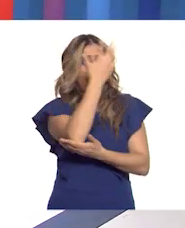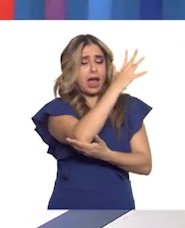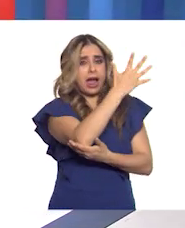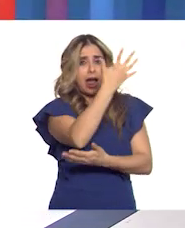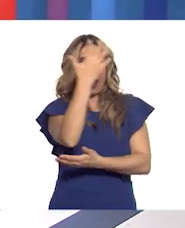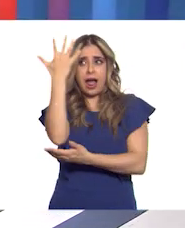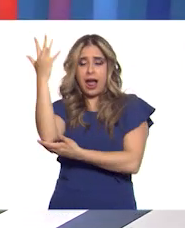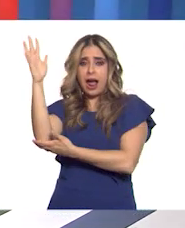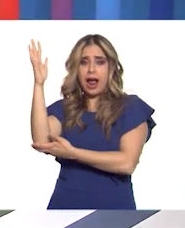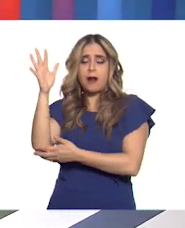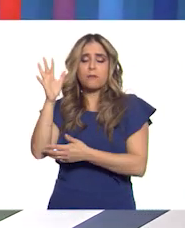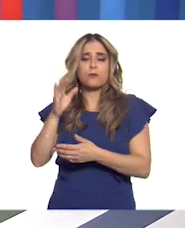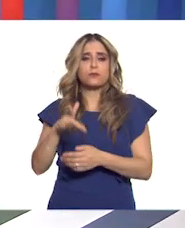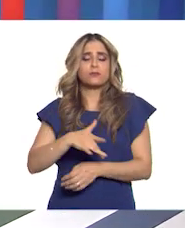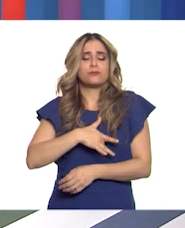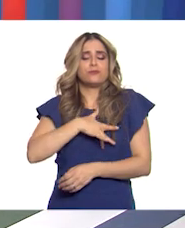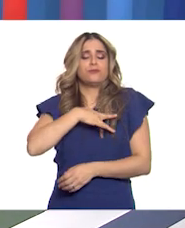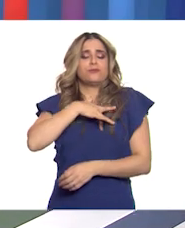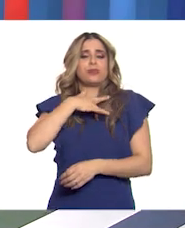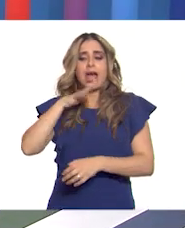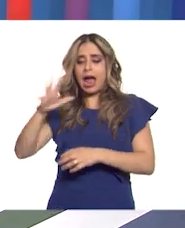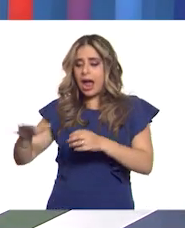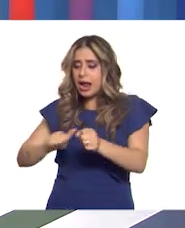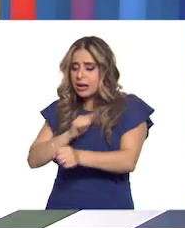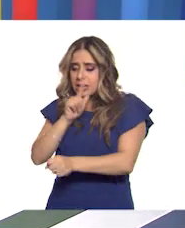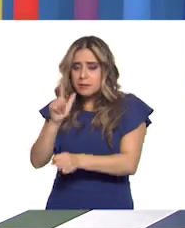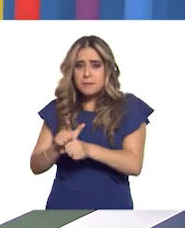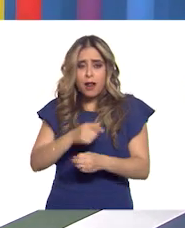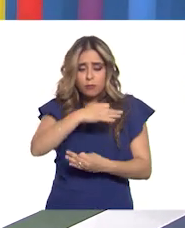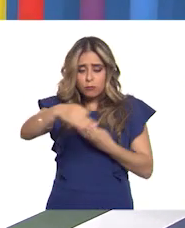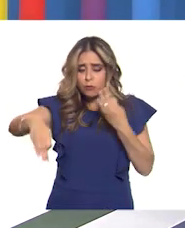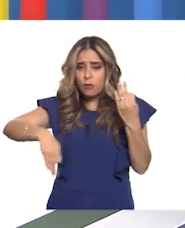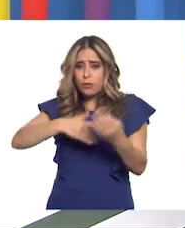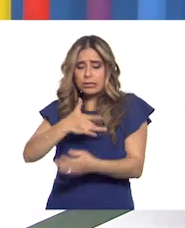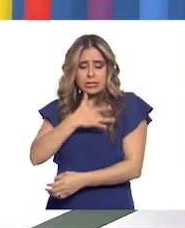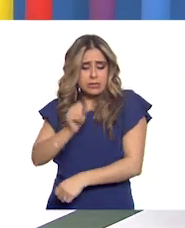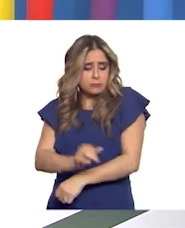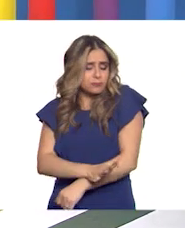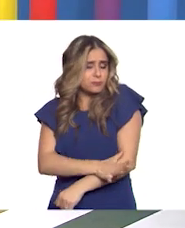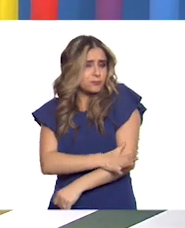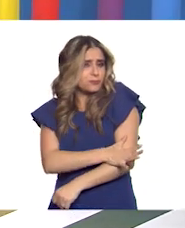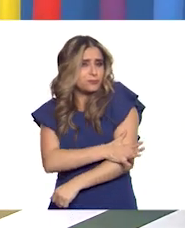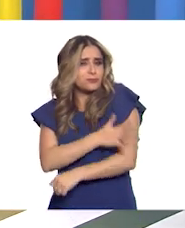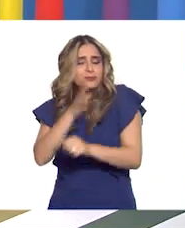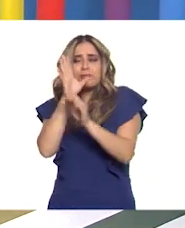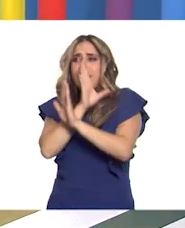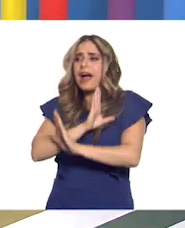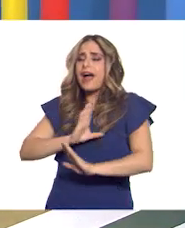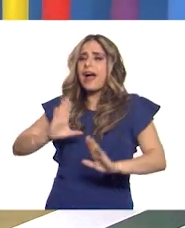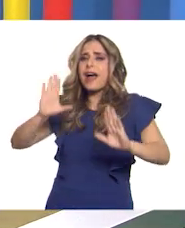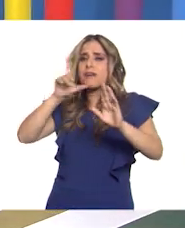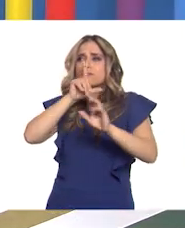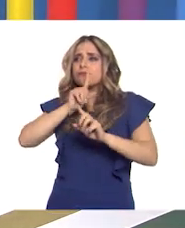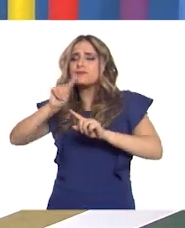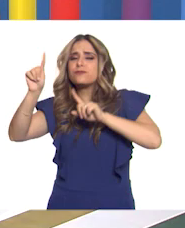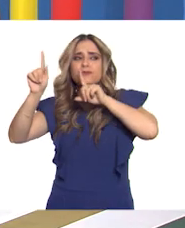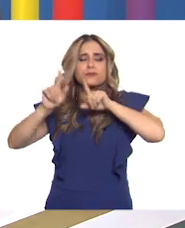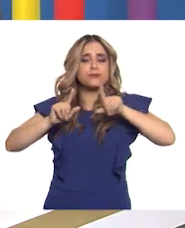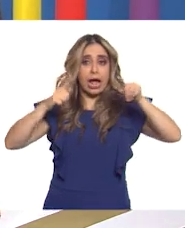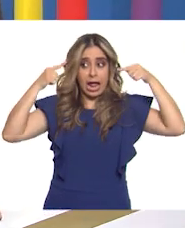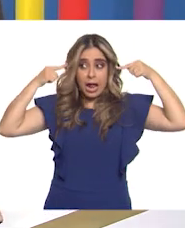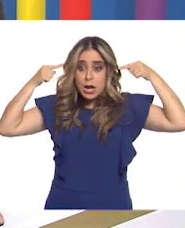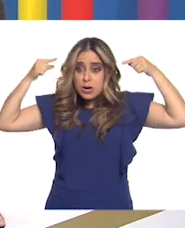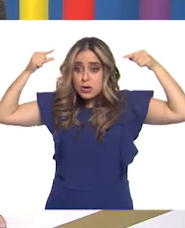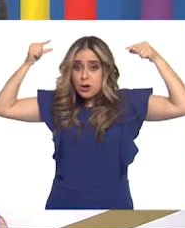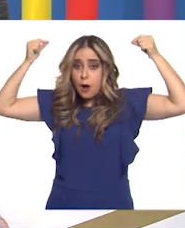ardía profundamente y en el animal todo era estremecimiento o válido o cántico y en el gnomo había